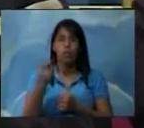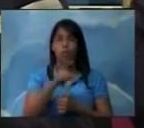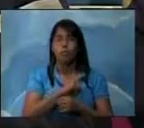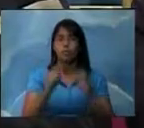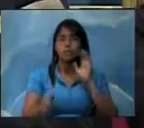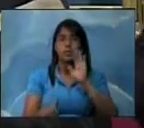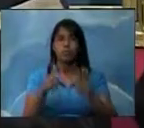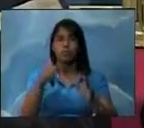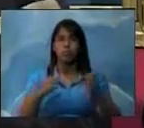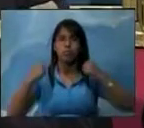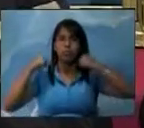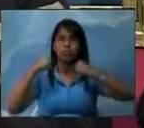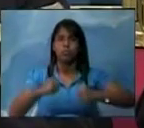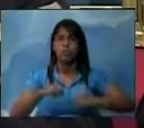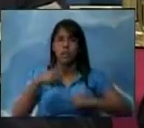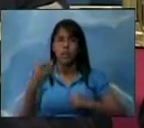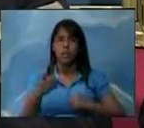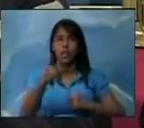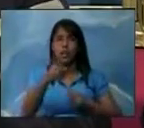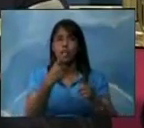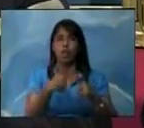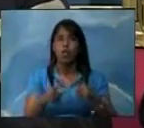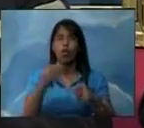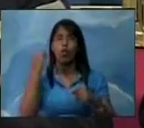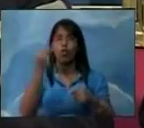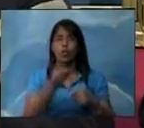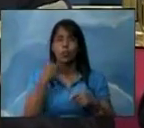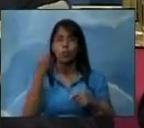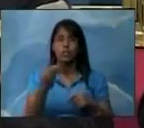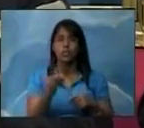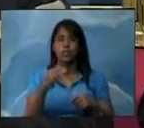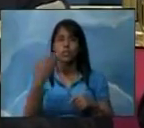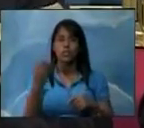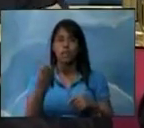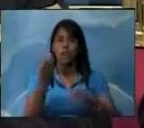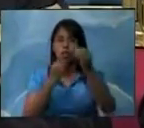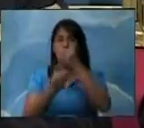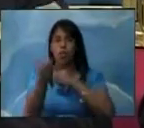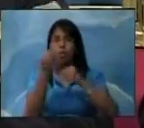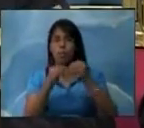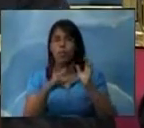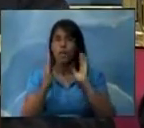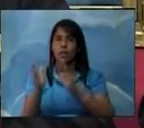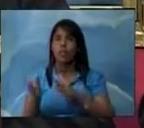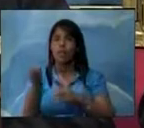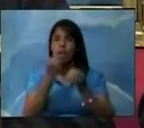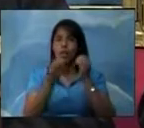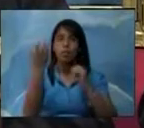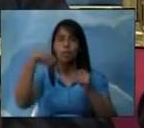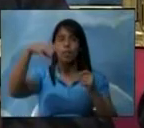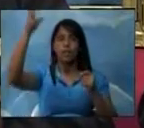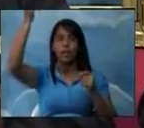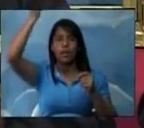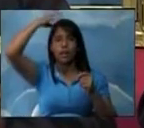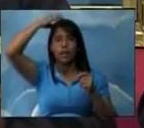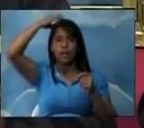y más robusto que el de los otros muchachos que comían de la porción de la comida del